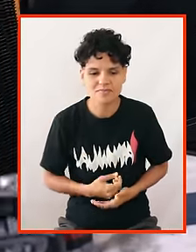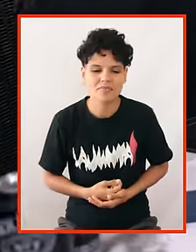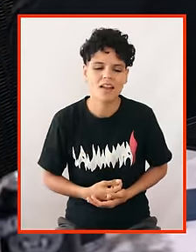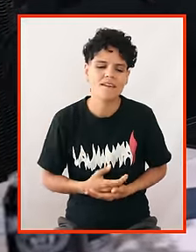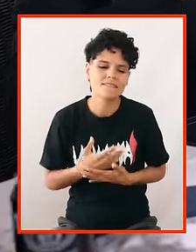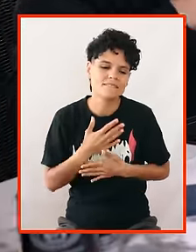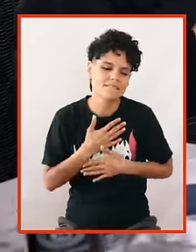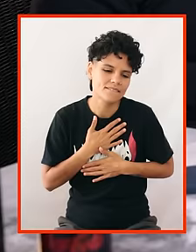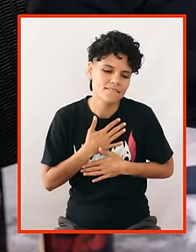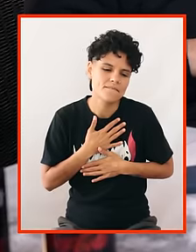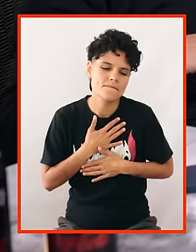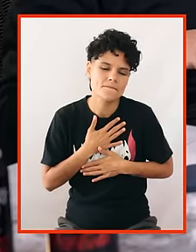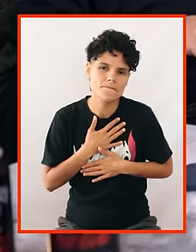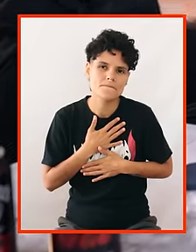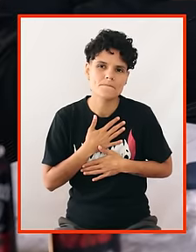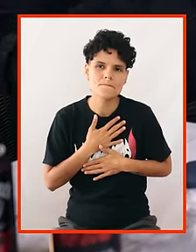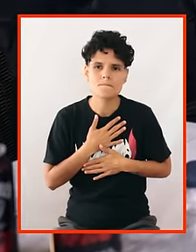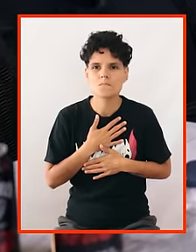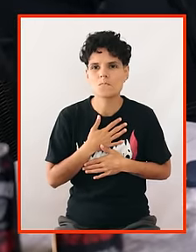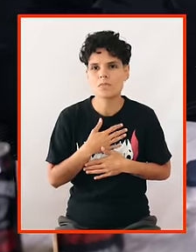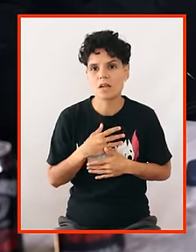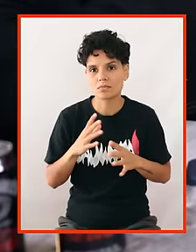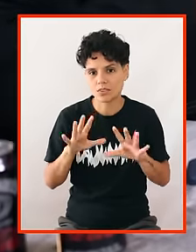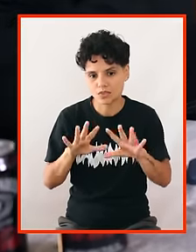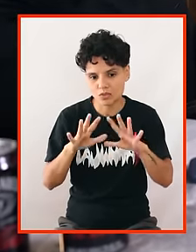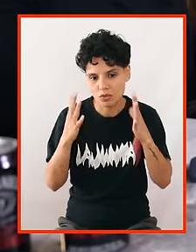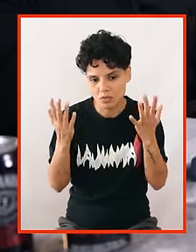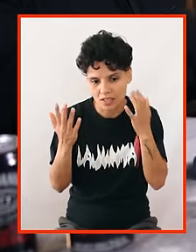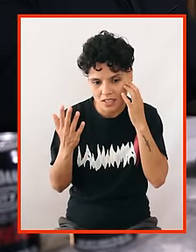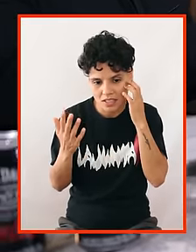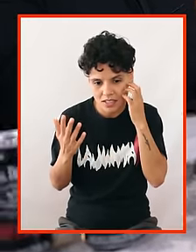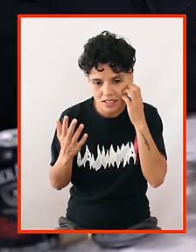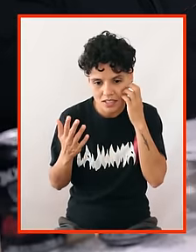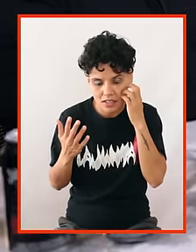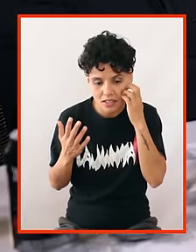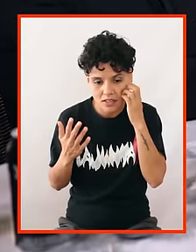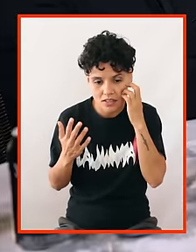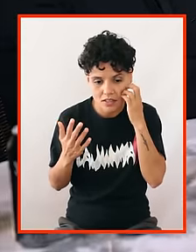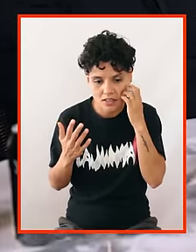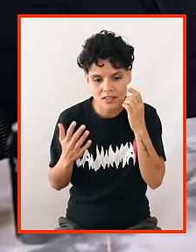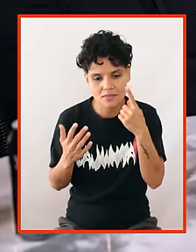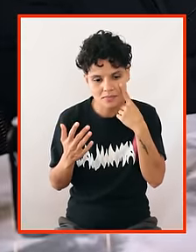Ándale. Vamos a ver. A recorcholis. Gracias.